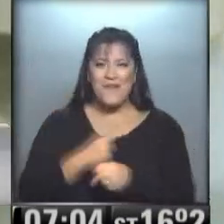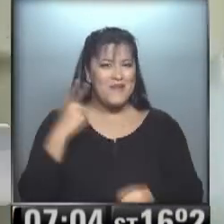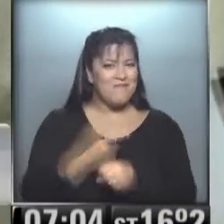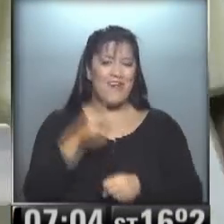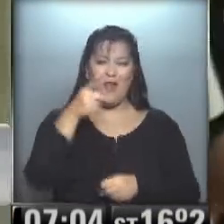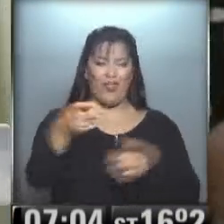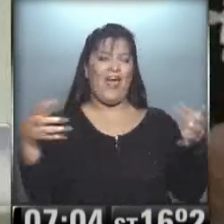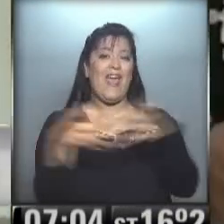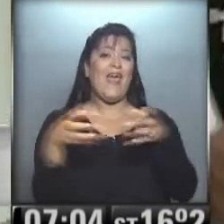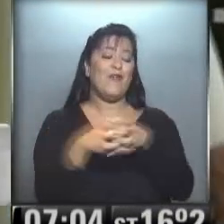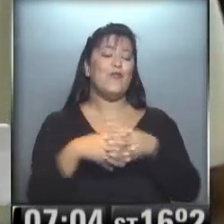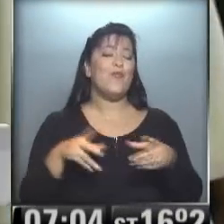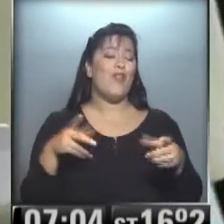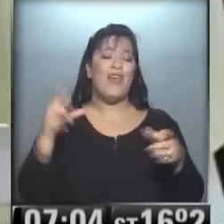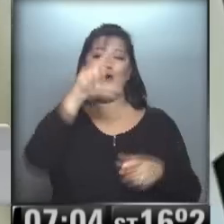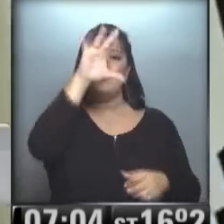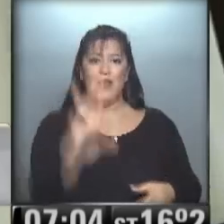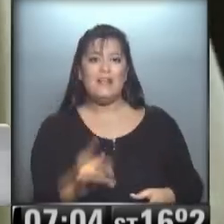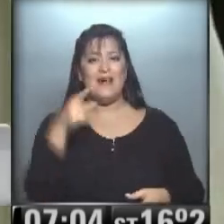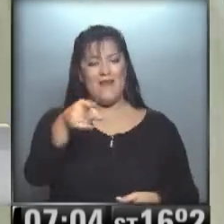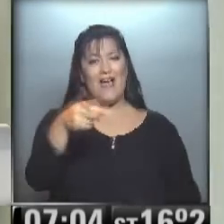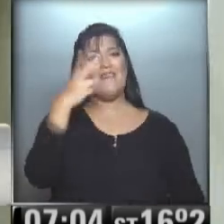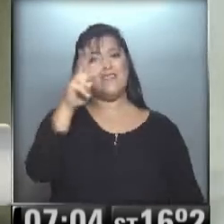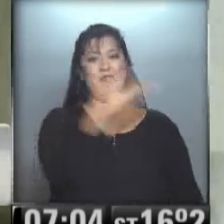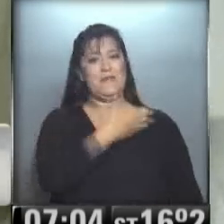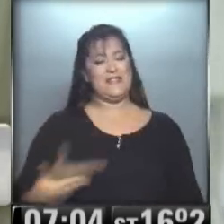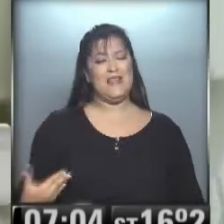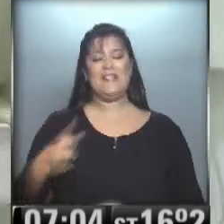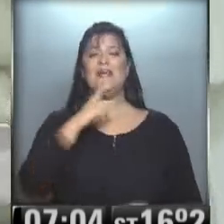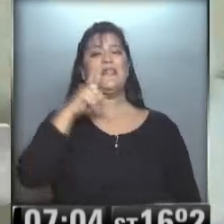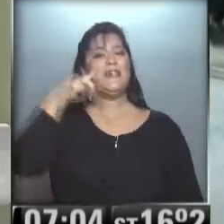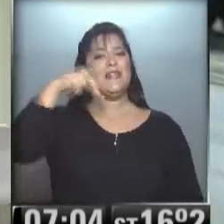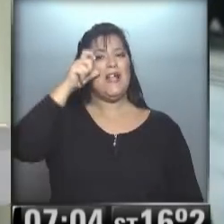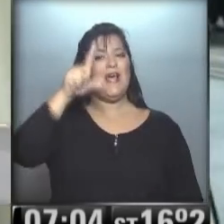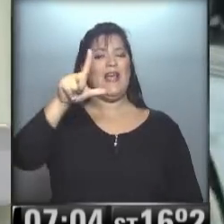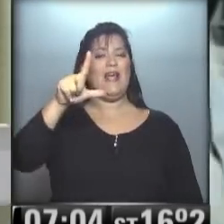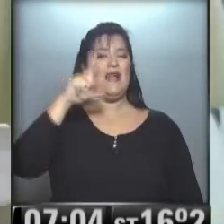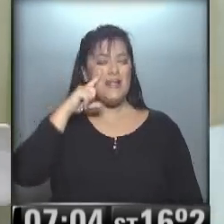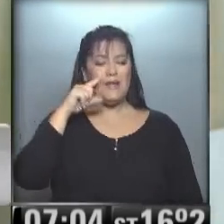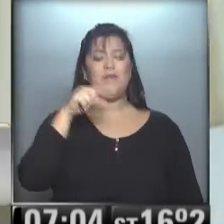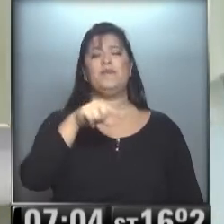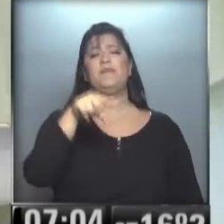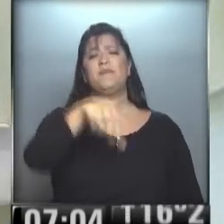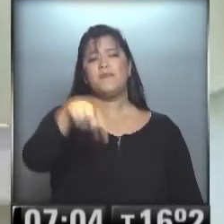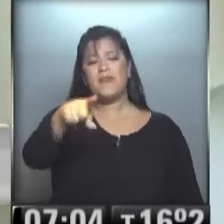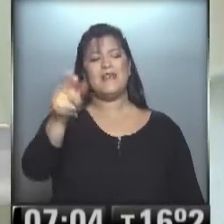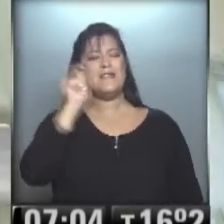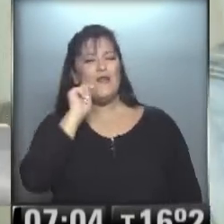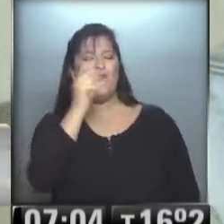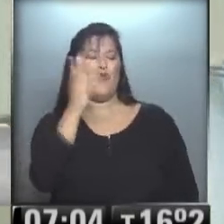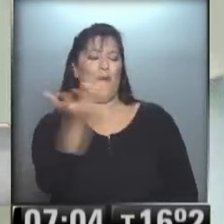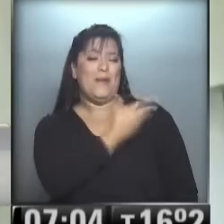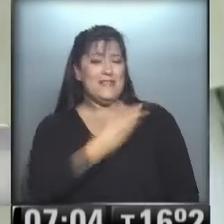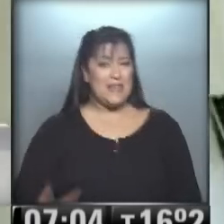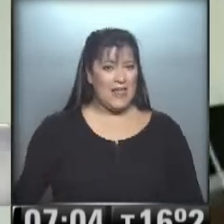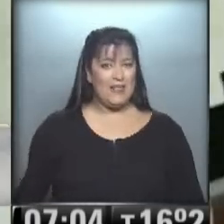tiene San Lorenzo de Almagro. Allí el vicepresidente Marcelo Tinelli. El saludo para con Matías Lamens, el presidente de la